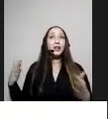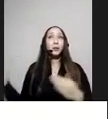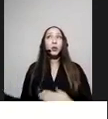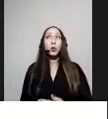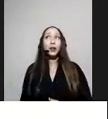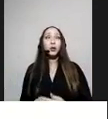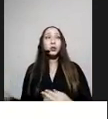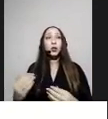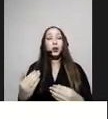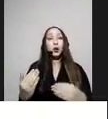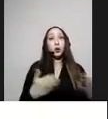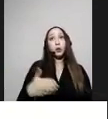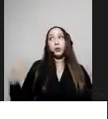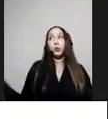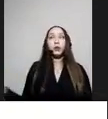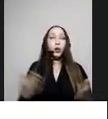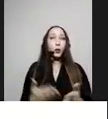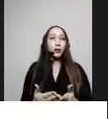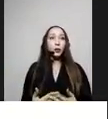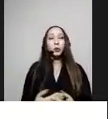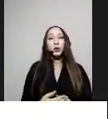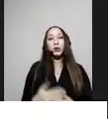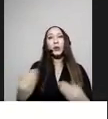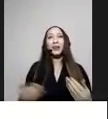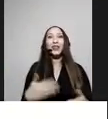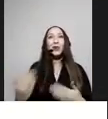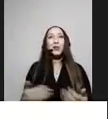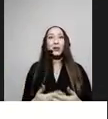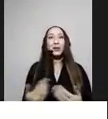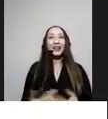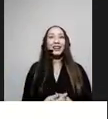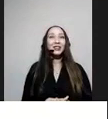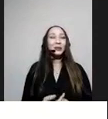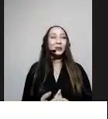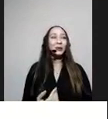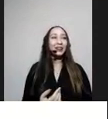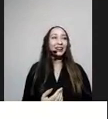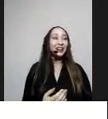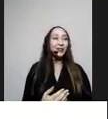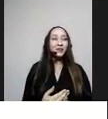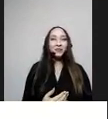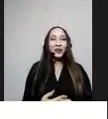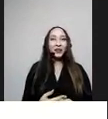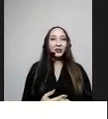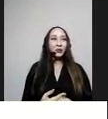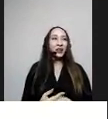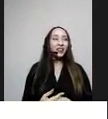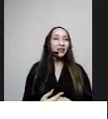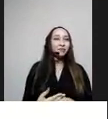10 minutos en la noche o juntan los 20 minutos. Todo depende de cómo se manejen en su calendario,